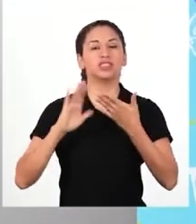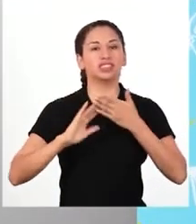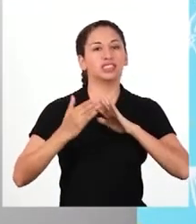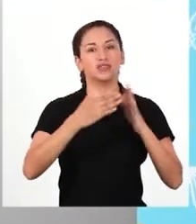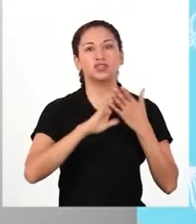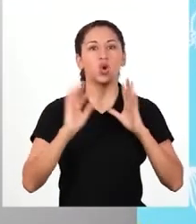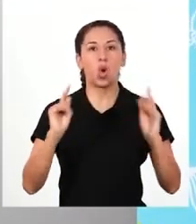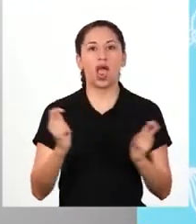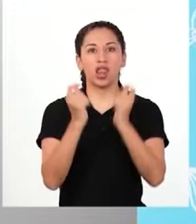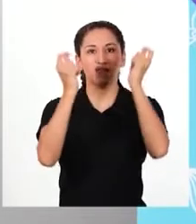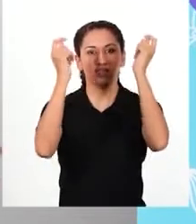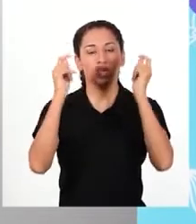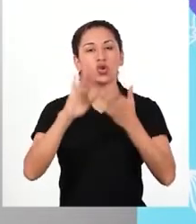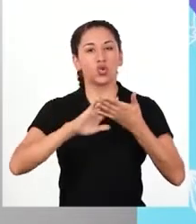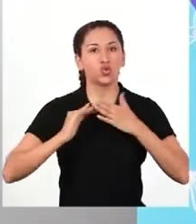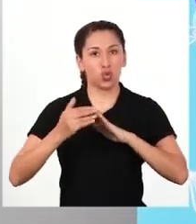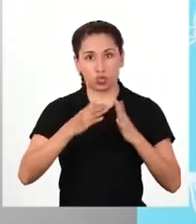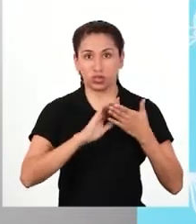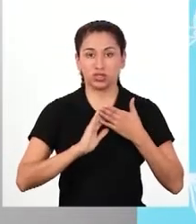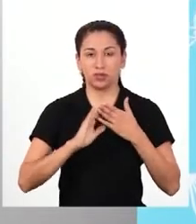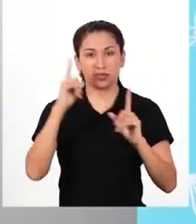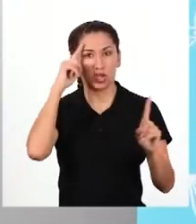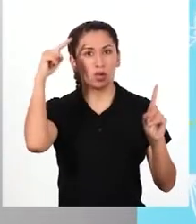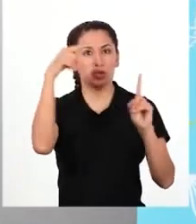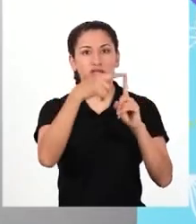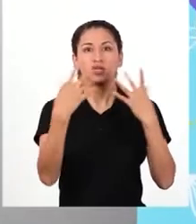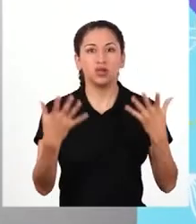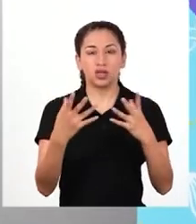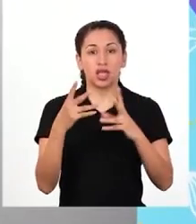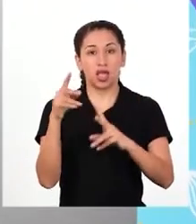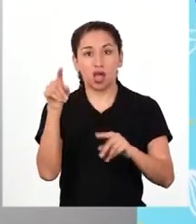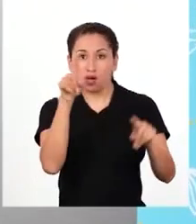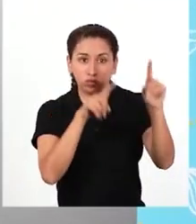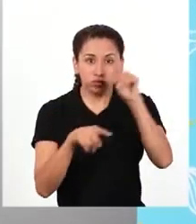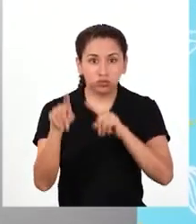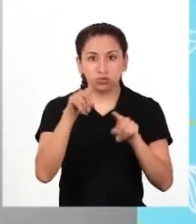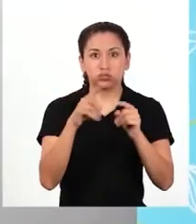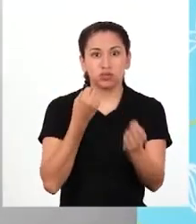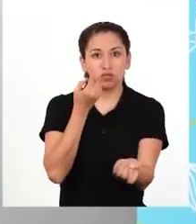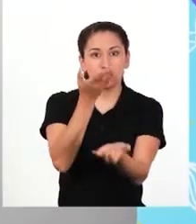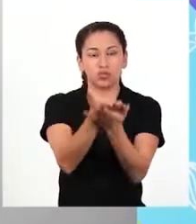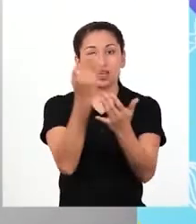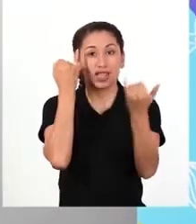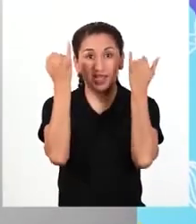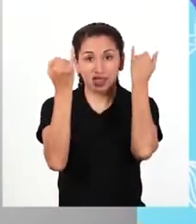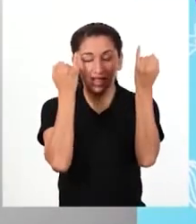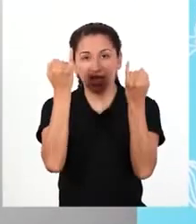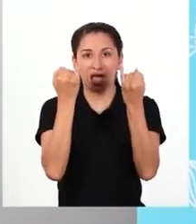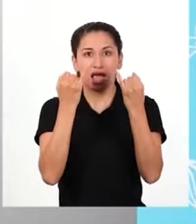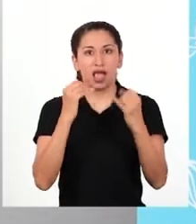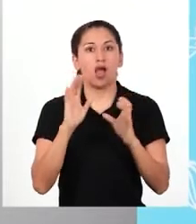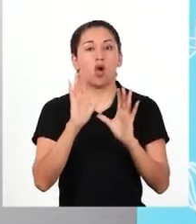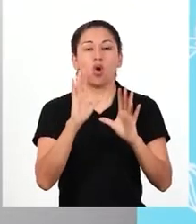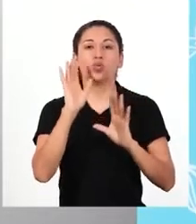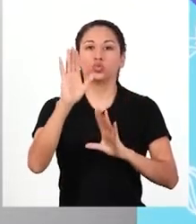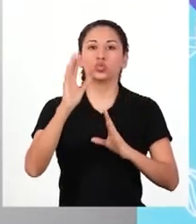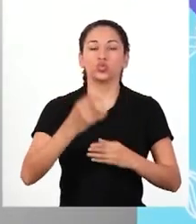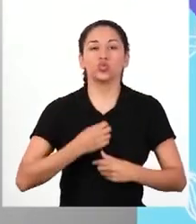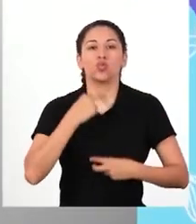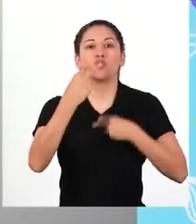importante como el aniversario de nuestra comunidad. Su propósito es hacer reflexionar, convencer, plantear